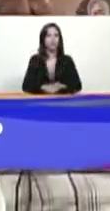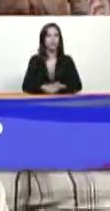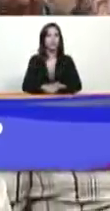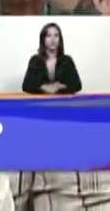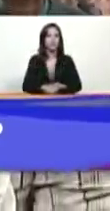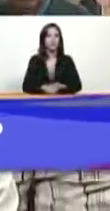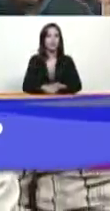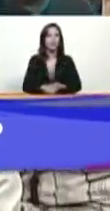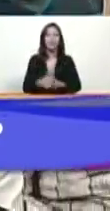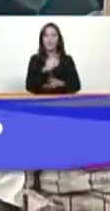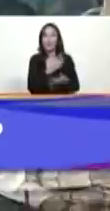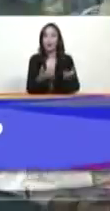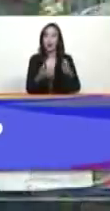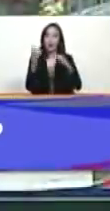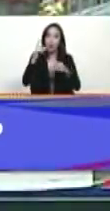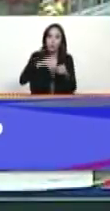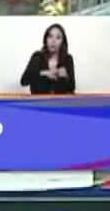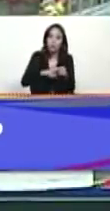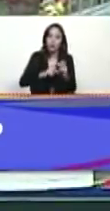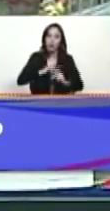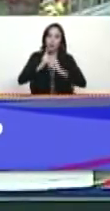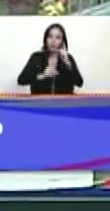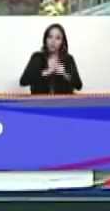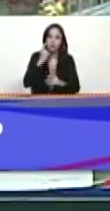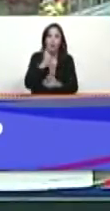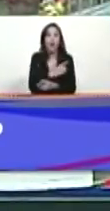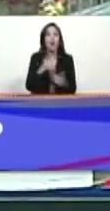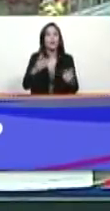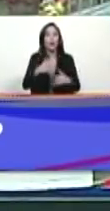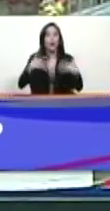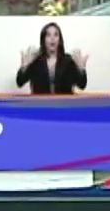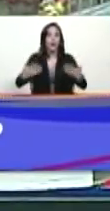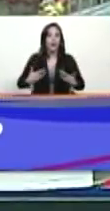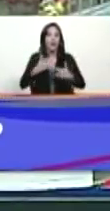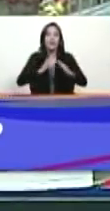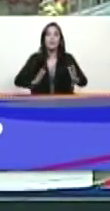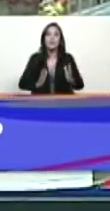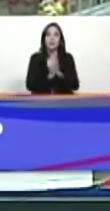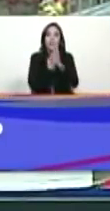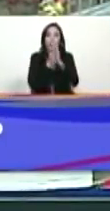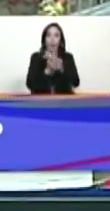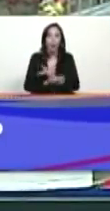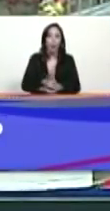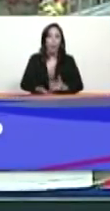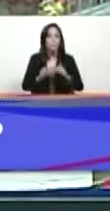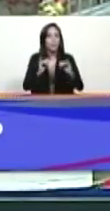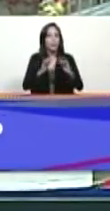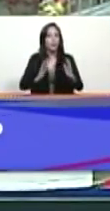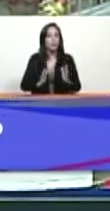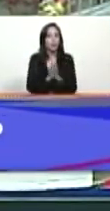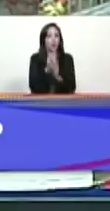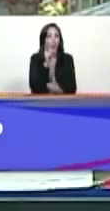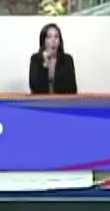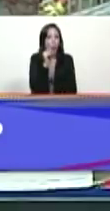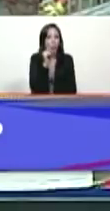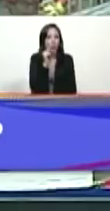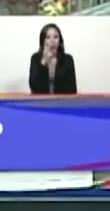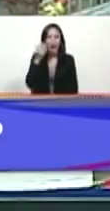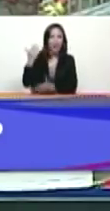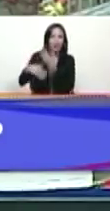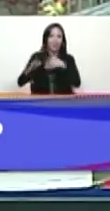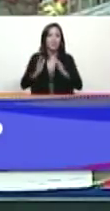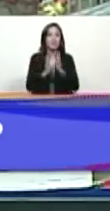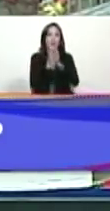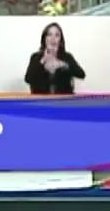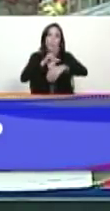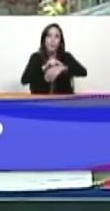el proceso para santificar a José Gregorio Hernández, para darle el título, digo yo. Yo